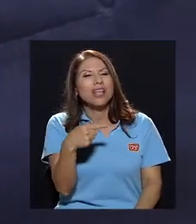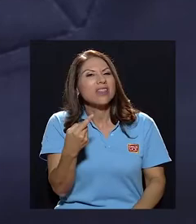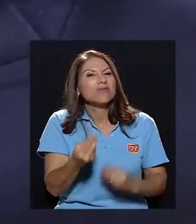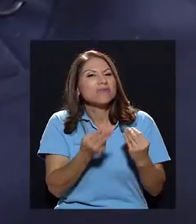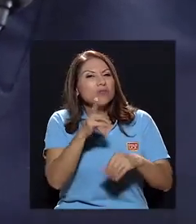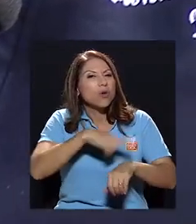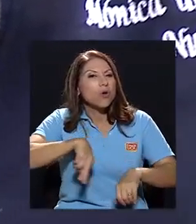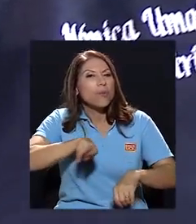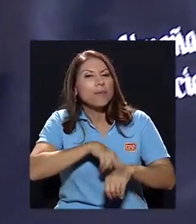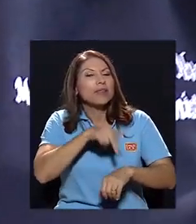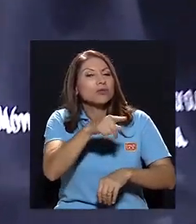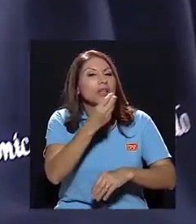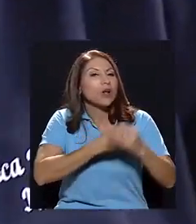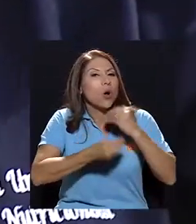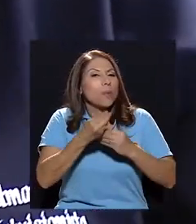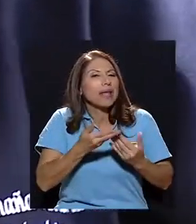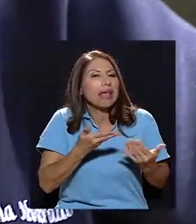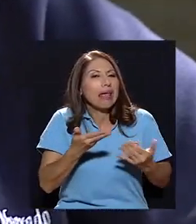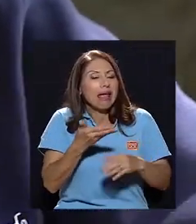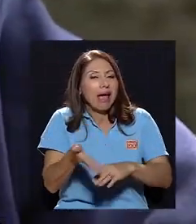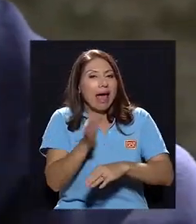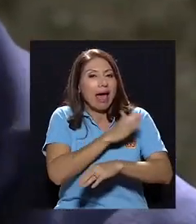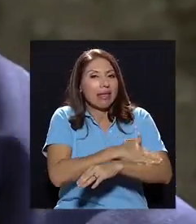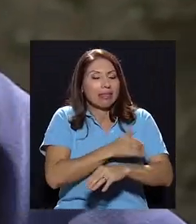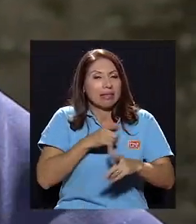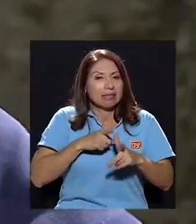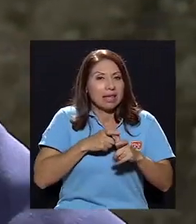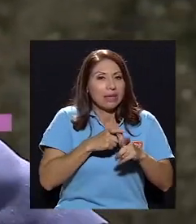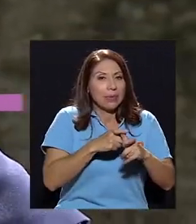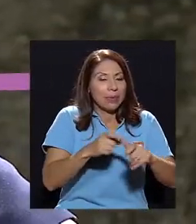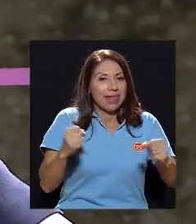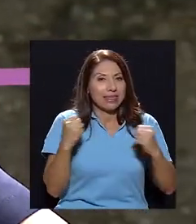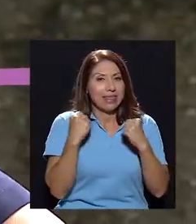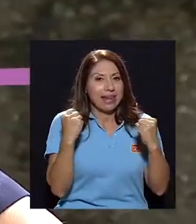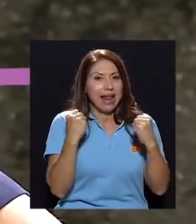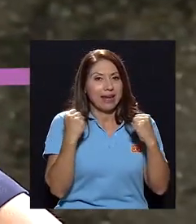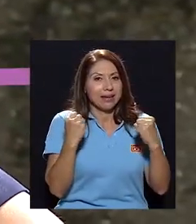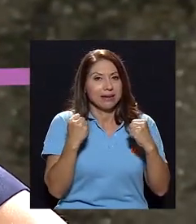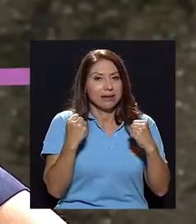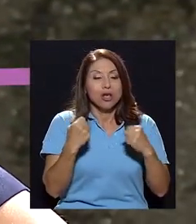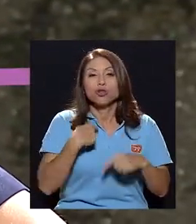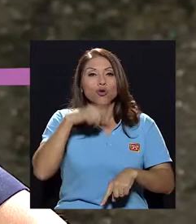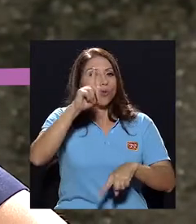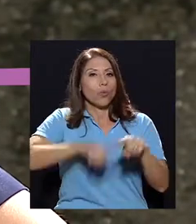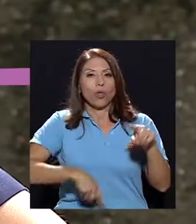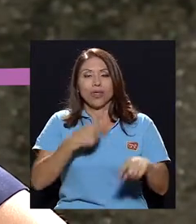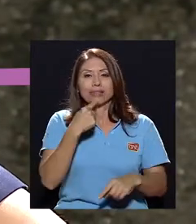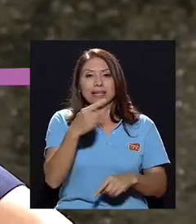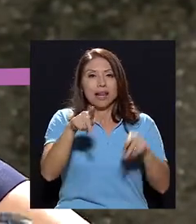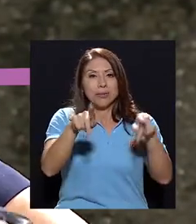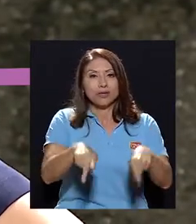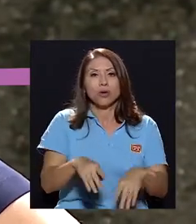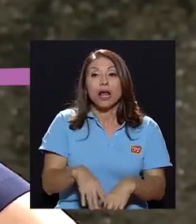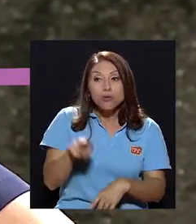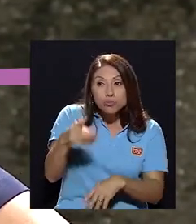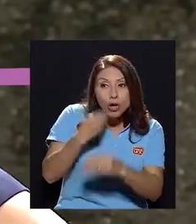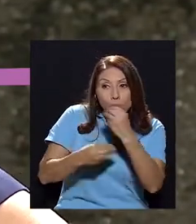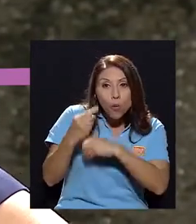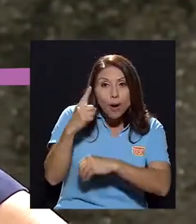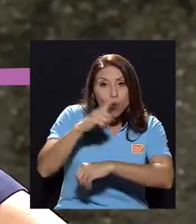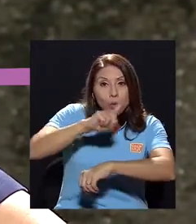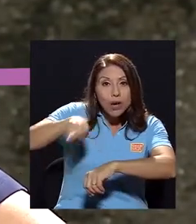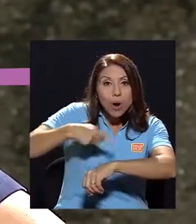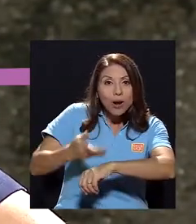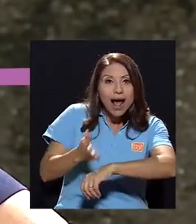lo que come normalmente antes de entrenar? Porque, digamos, uno no puede tampoco llegar y decirle a la persona, vea, cómase una hora